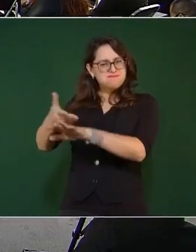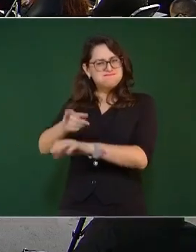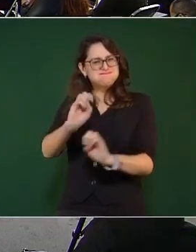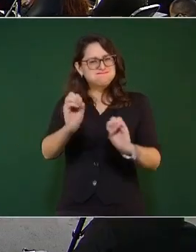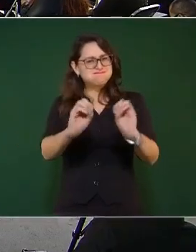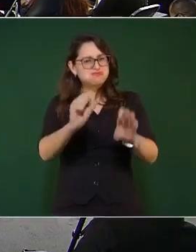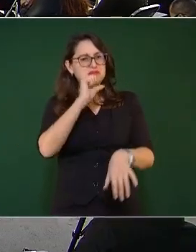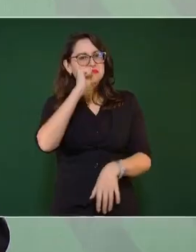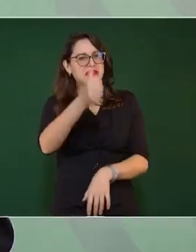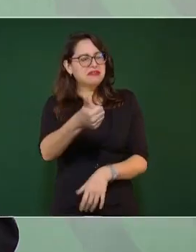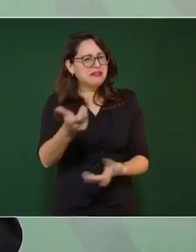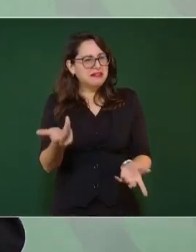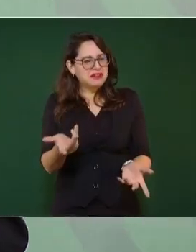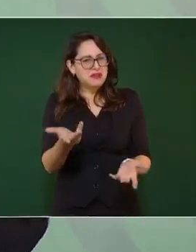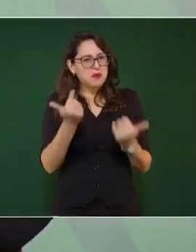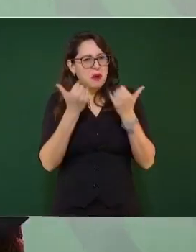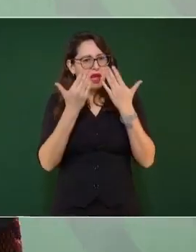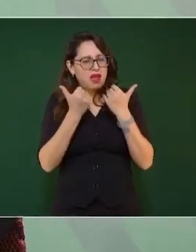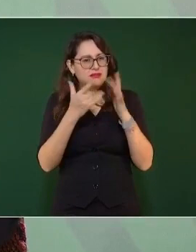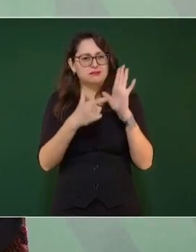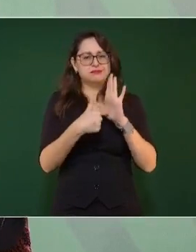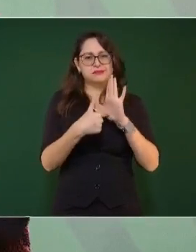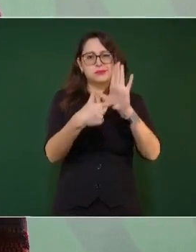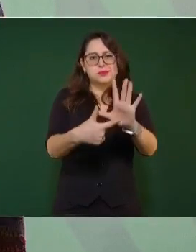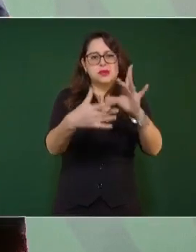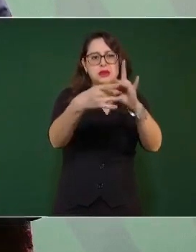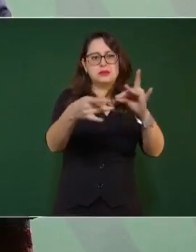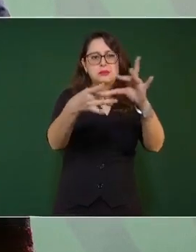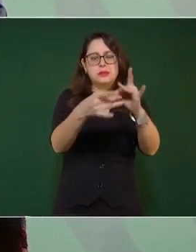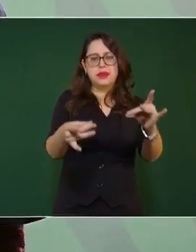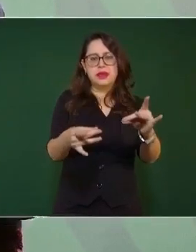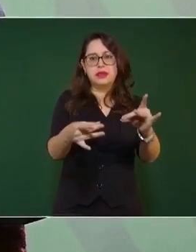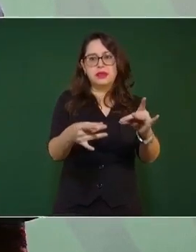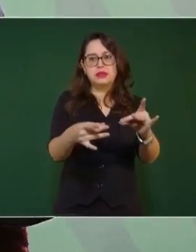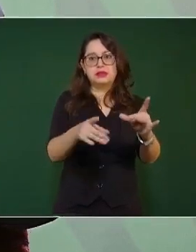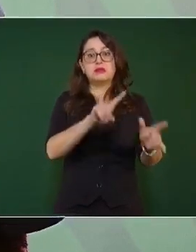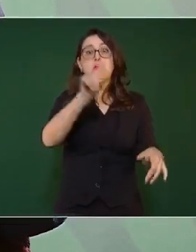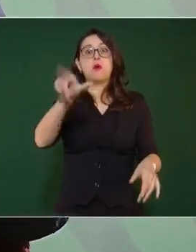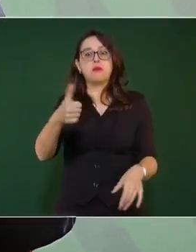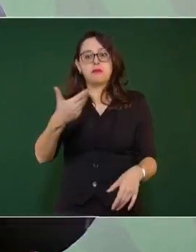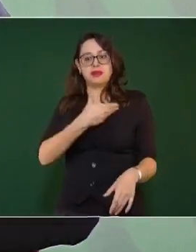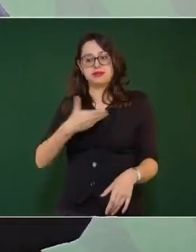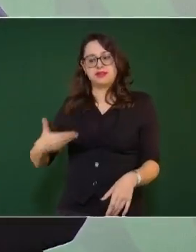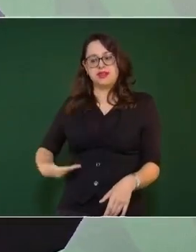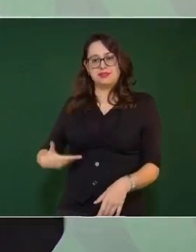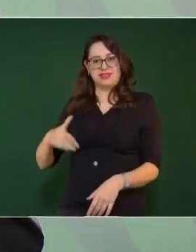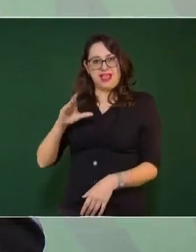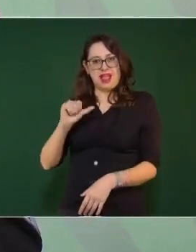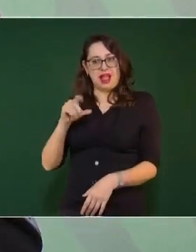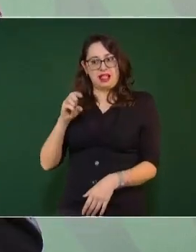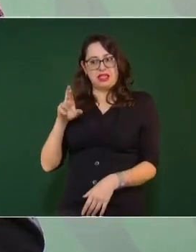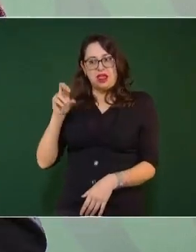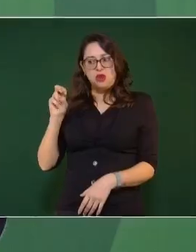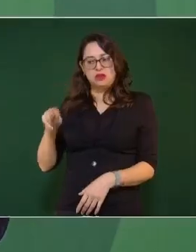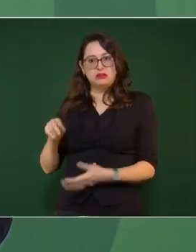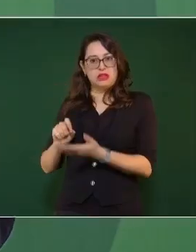rectificó, y ya. Pero así van a ver muchas